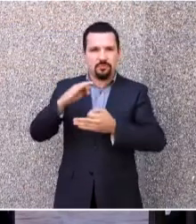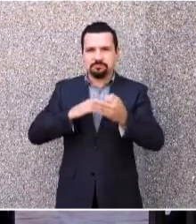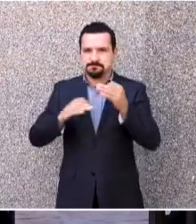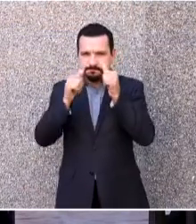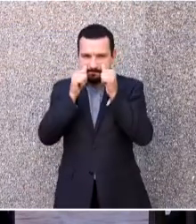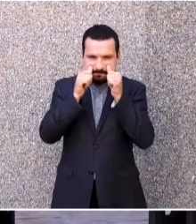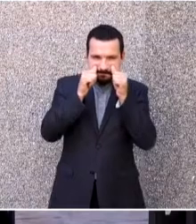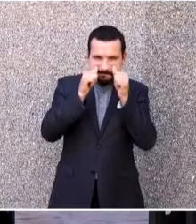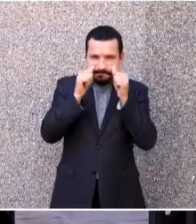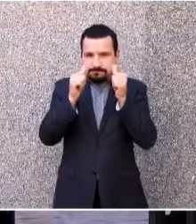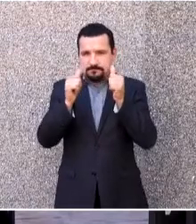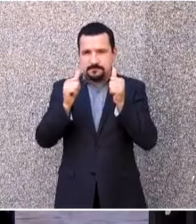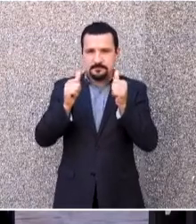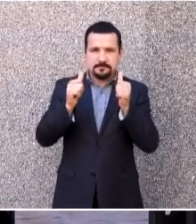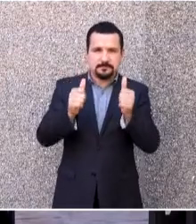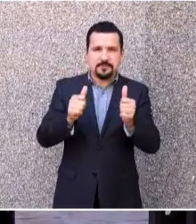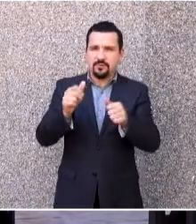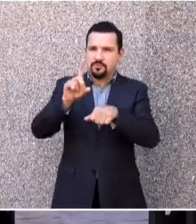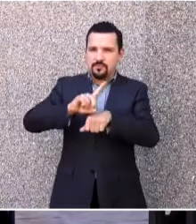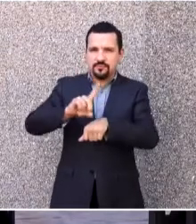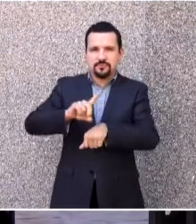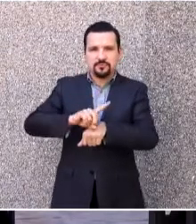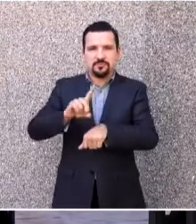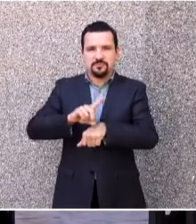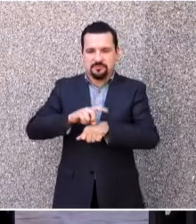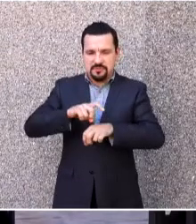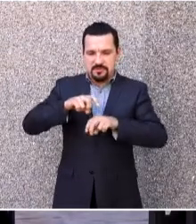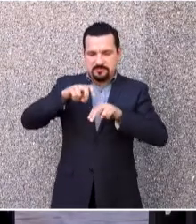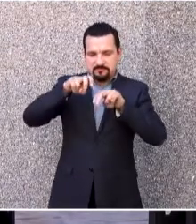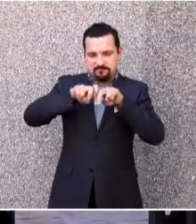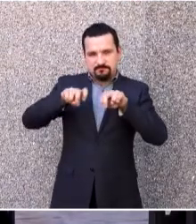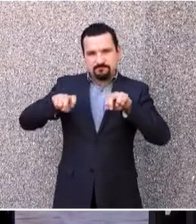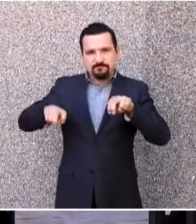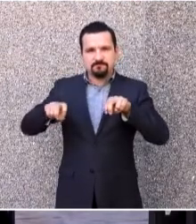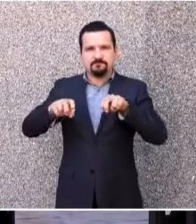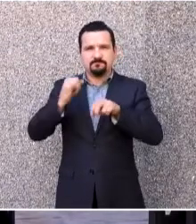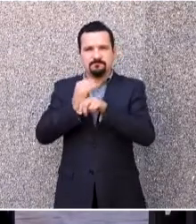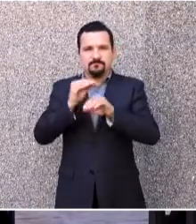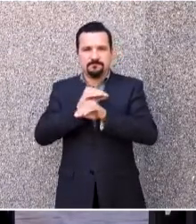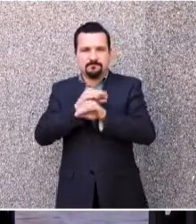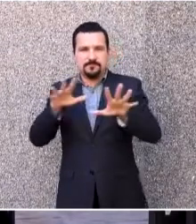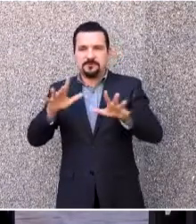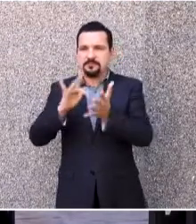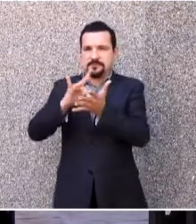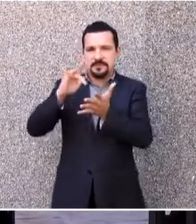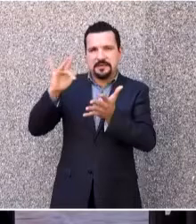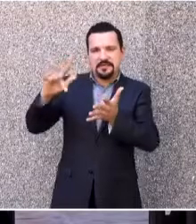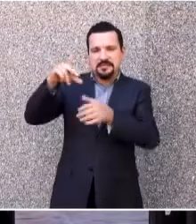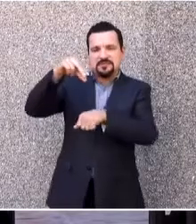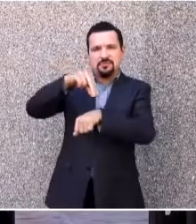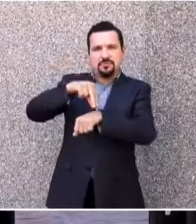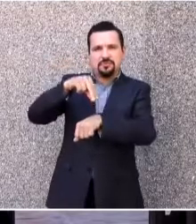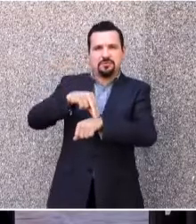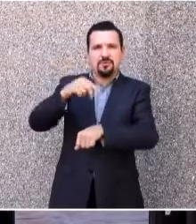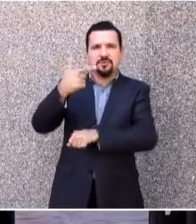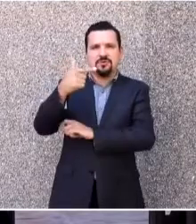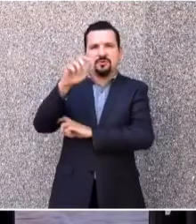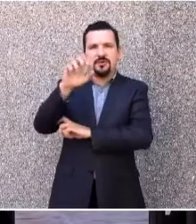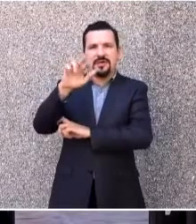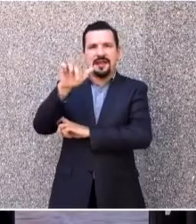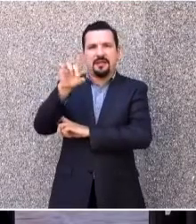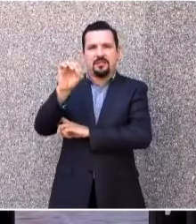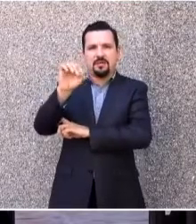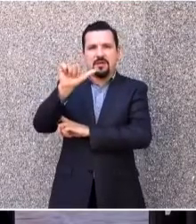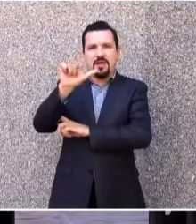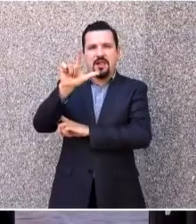atentos todos los días en la rueda de prensa. Y muchas gracias al doctor Gerardo Álvarez por